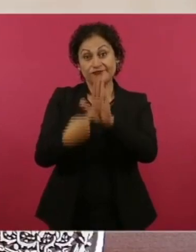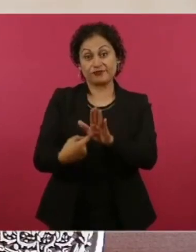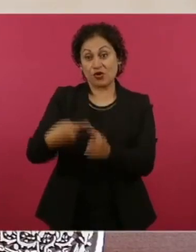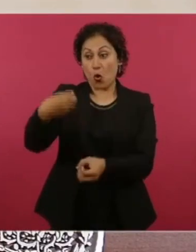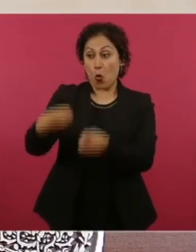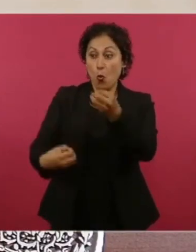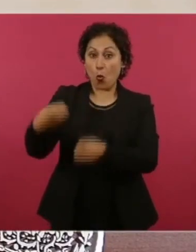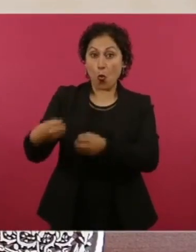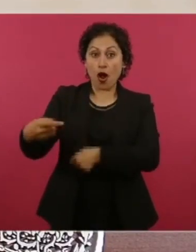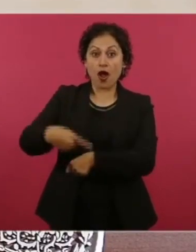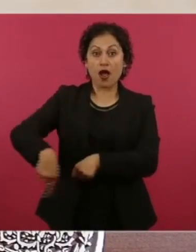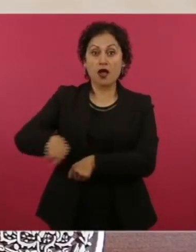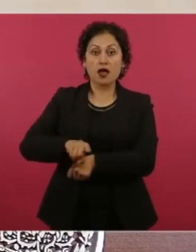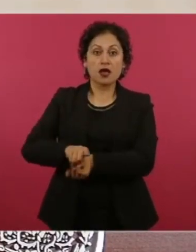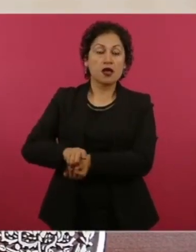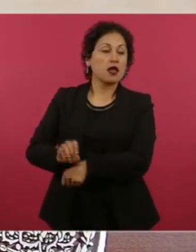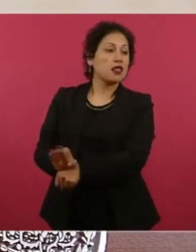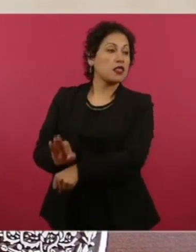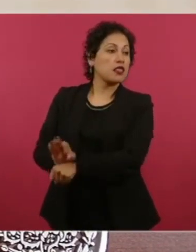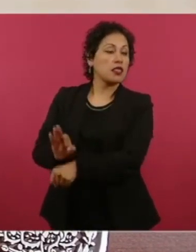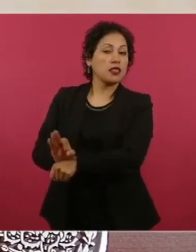actuando de manera arbitraria